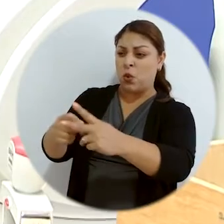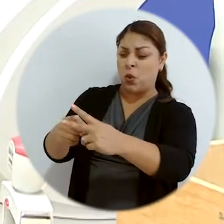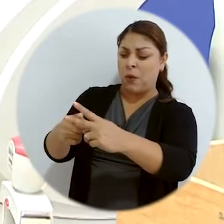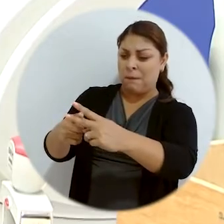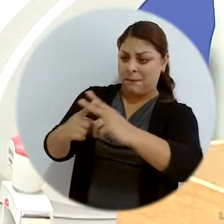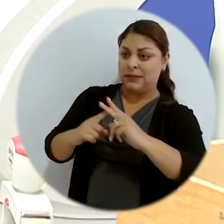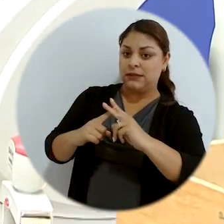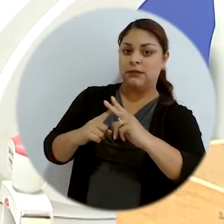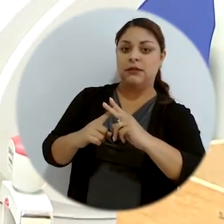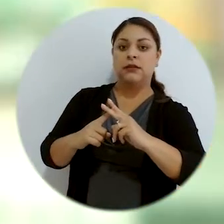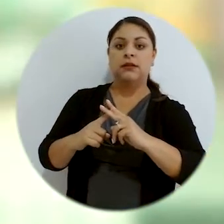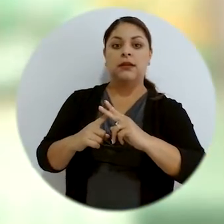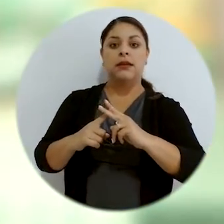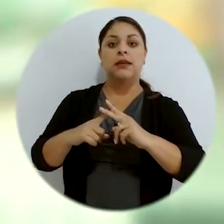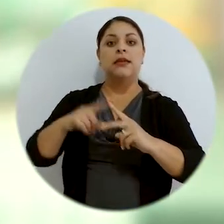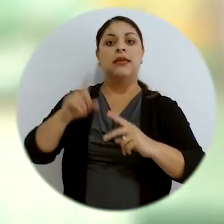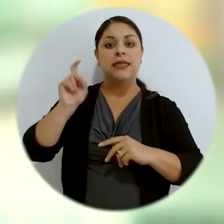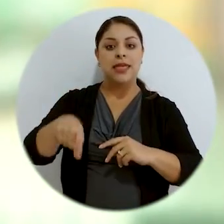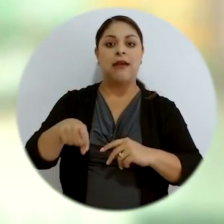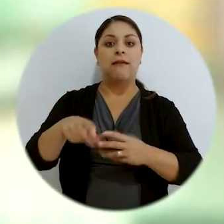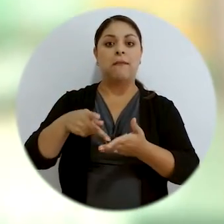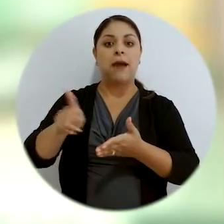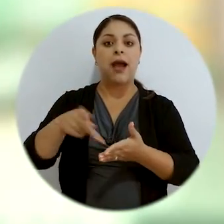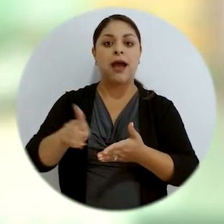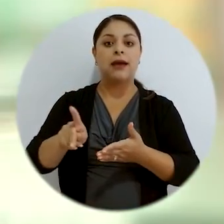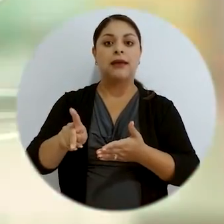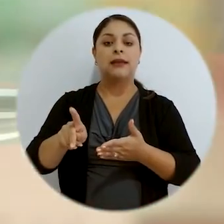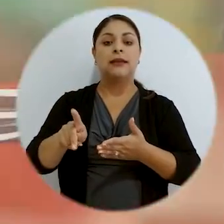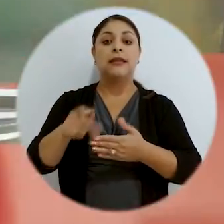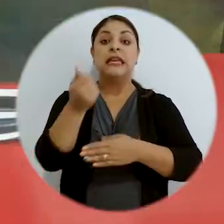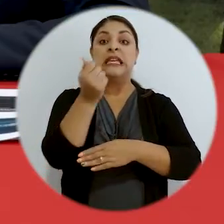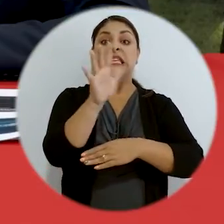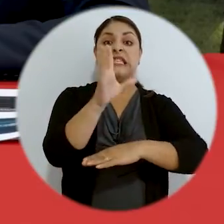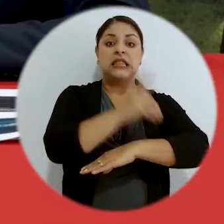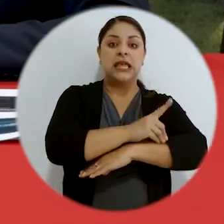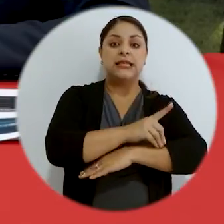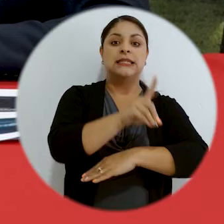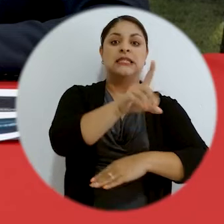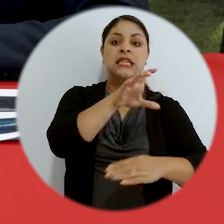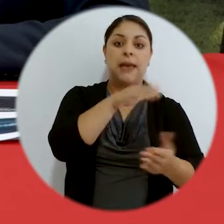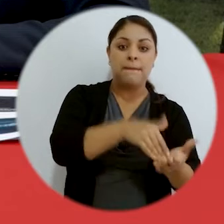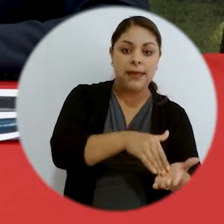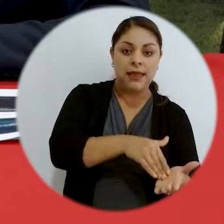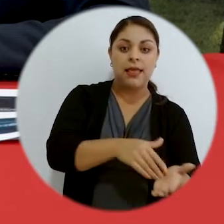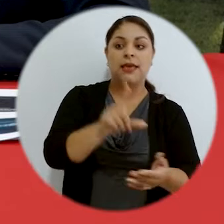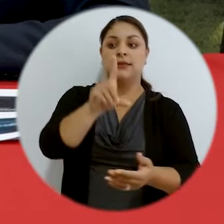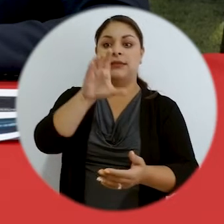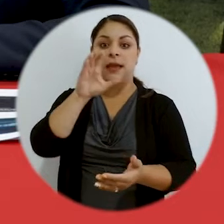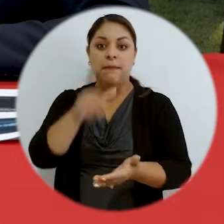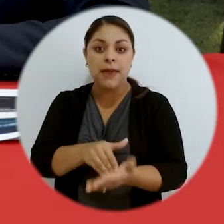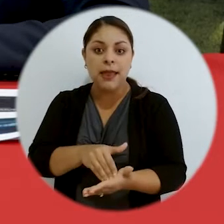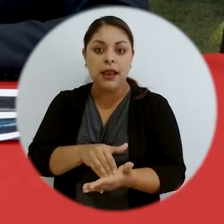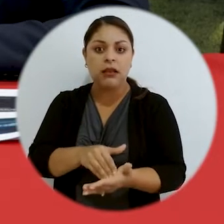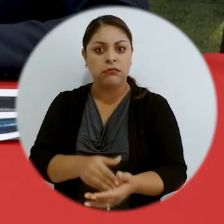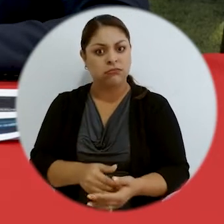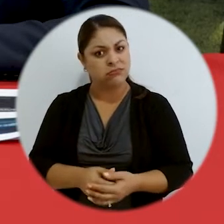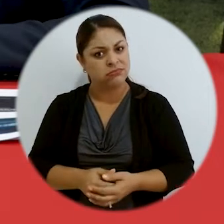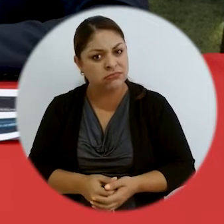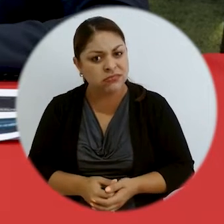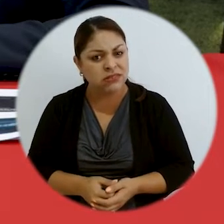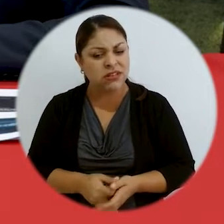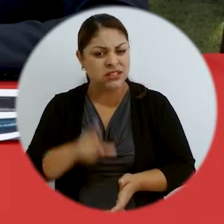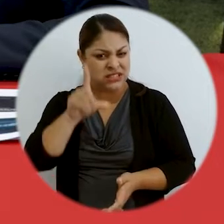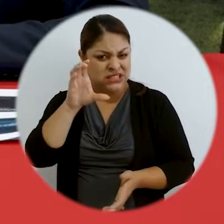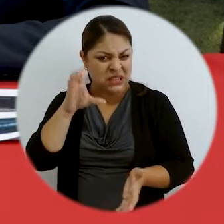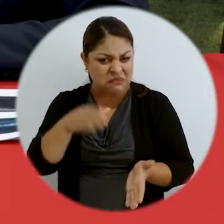$500,000 le vienen a cobrar 100,000 colones cada quincena. 100,000 colones cada quincena por un crédito de